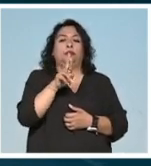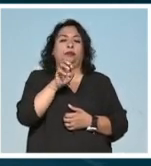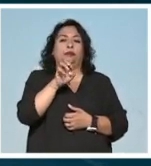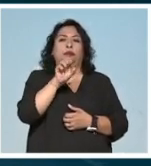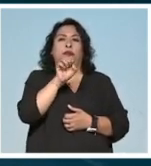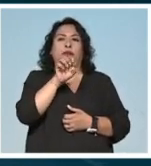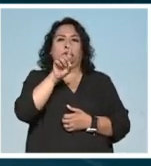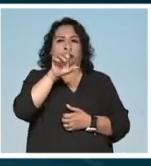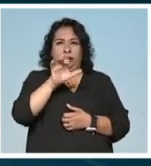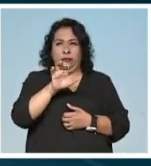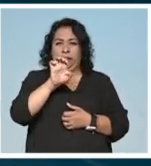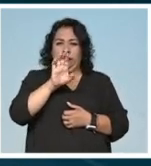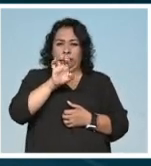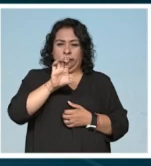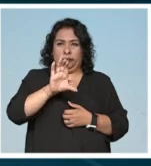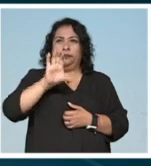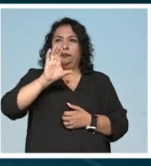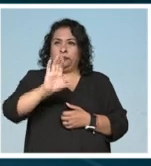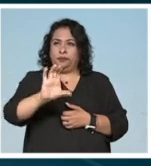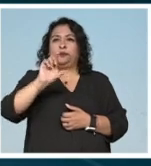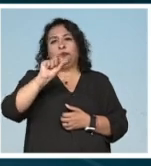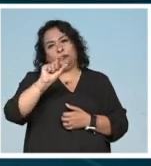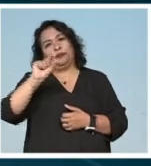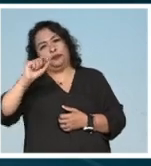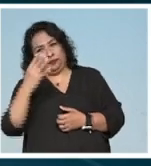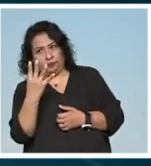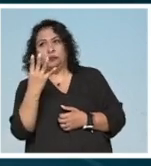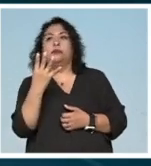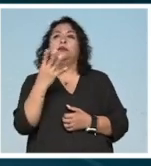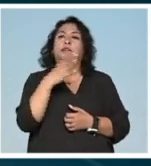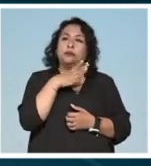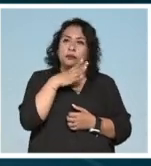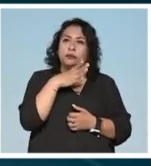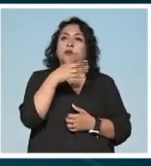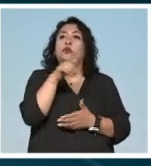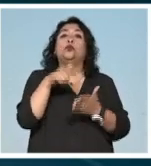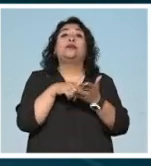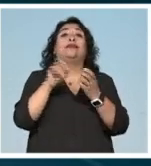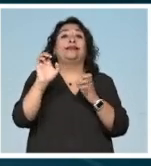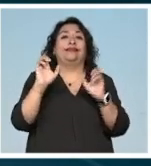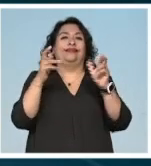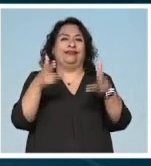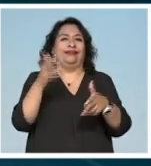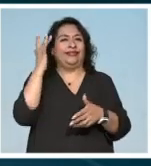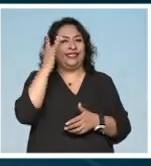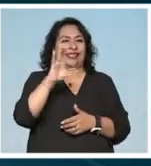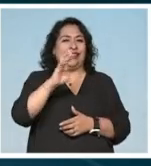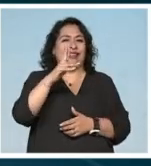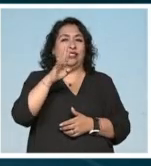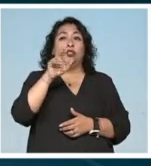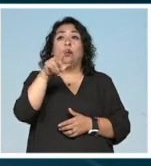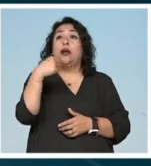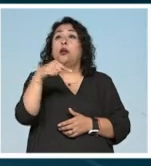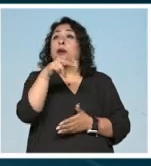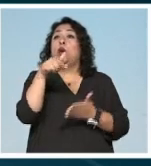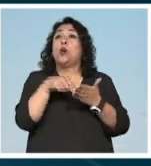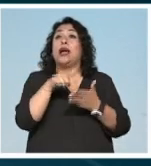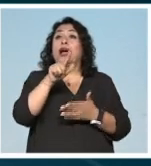ECAMCE, sería ECAMCE 2024, y se desarrolla en San Cristóbal de las Casas, en un lugar que se llama La